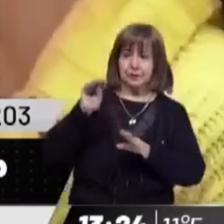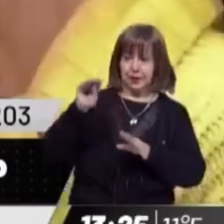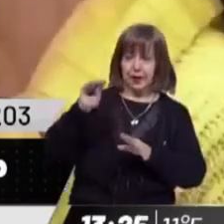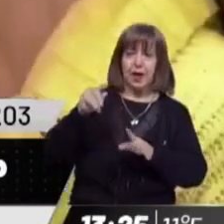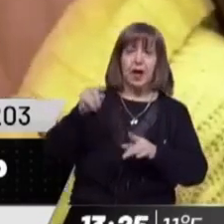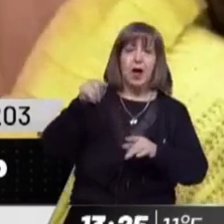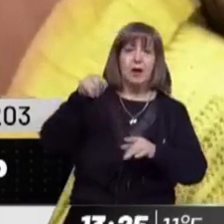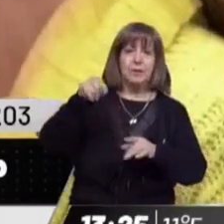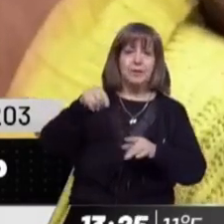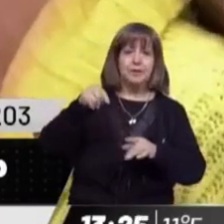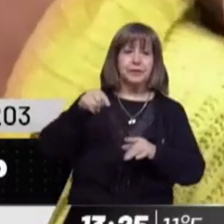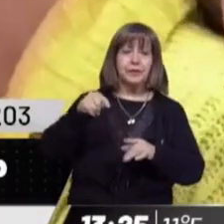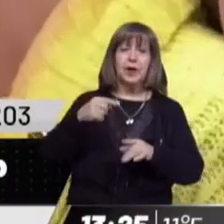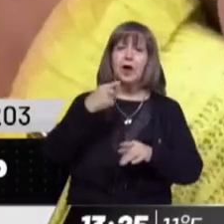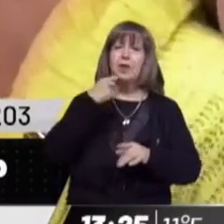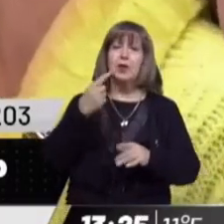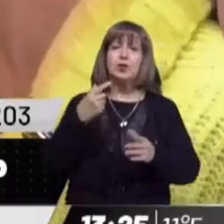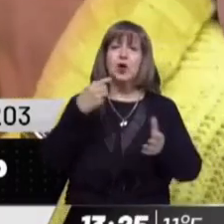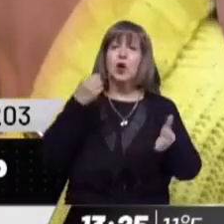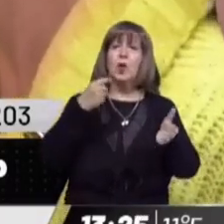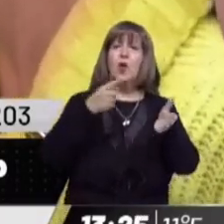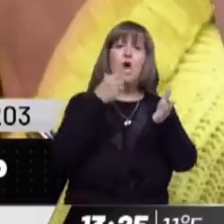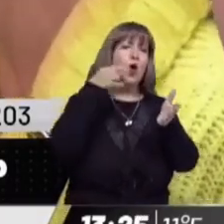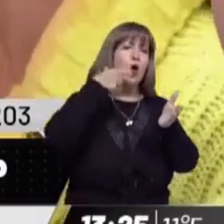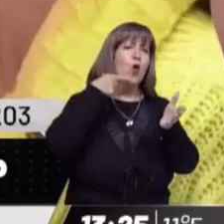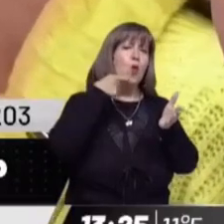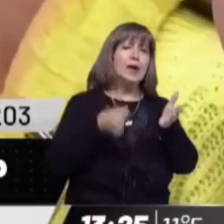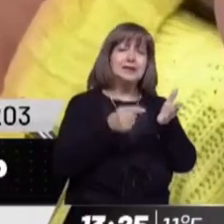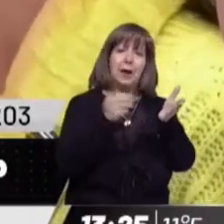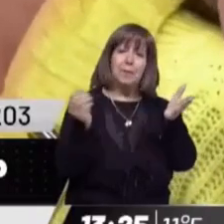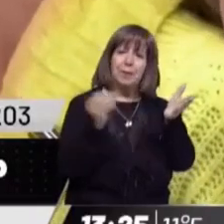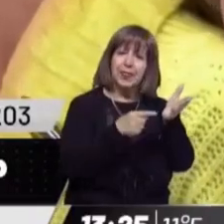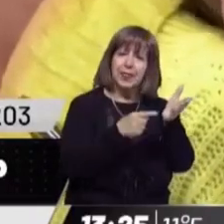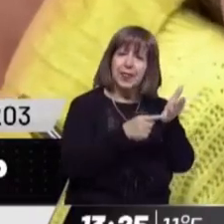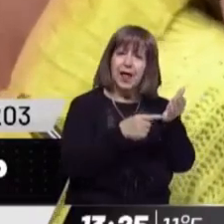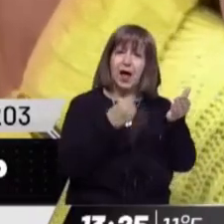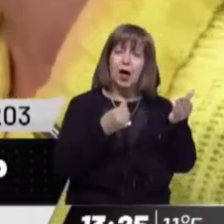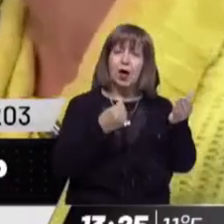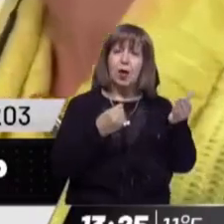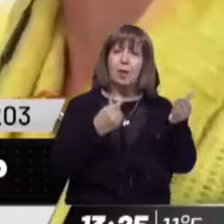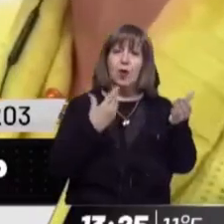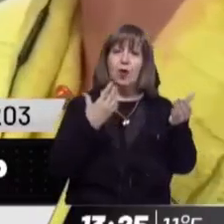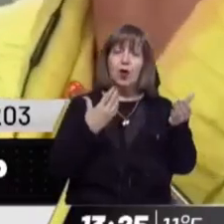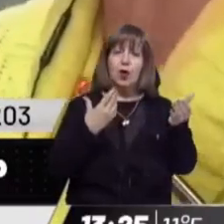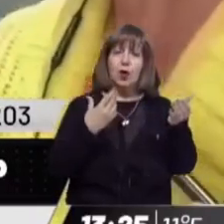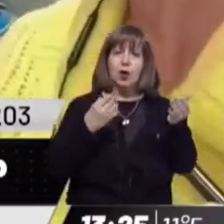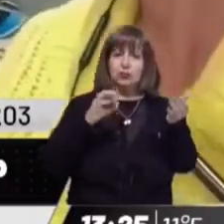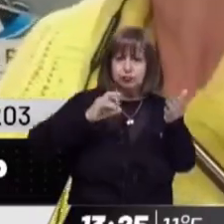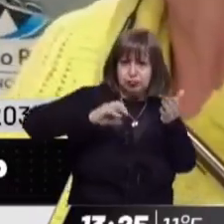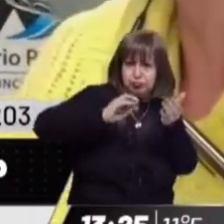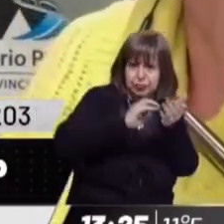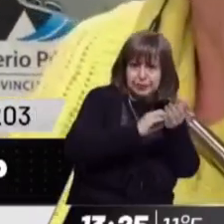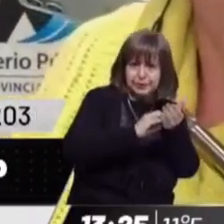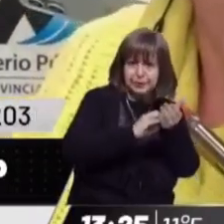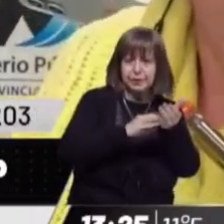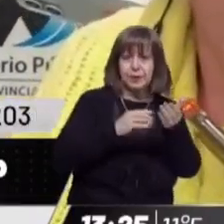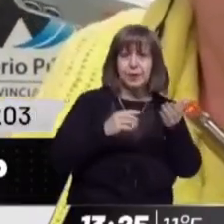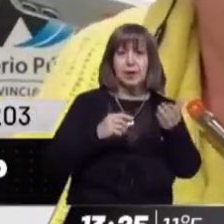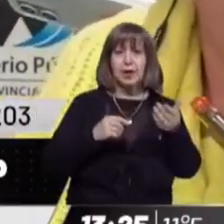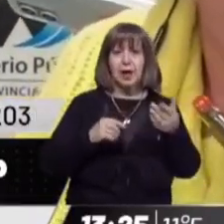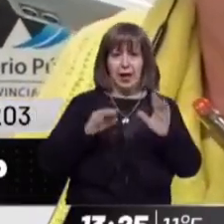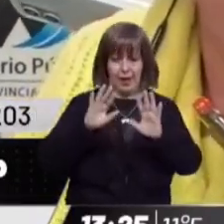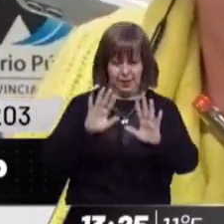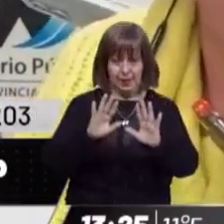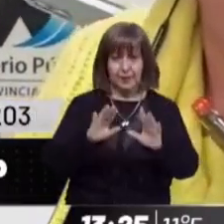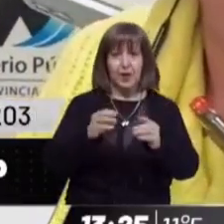se contacta a través de WhatsApp, ¿cuándo entra la figura de una persona física? De manera inmediata. Yo quiero